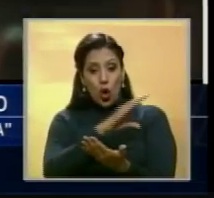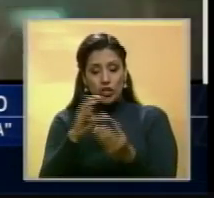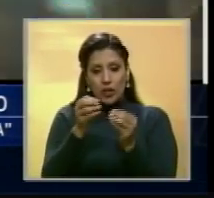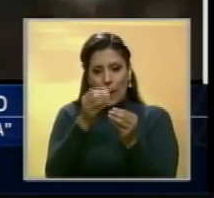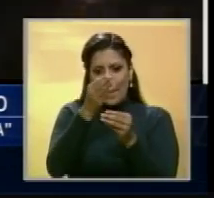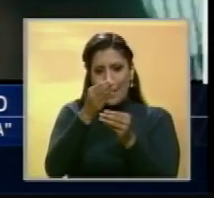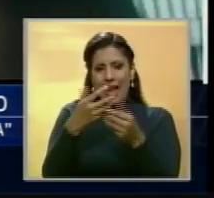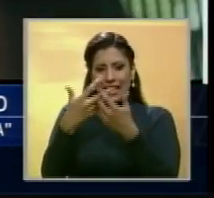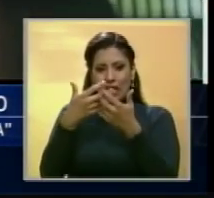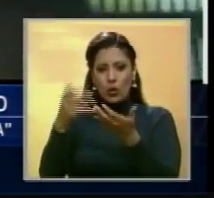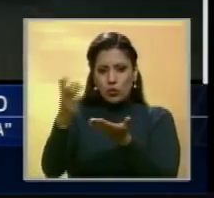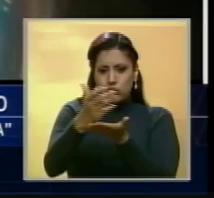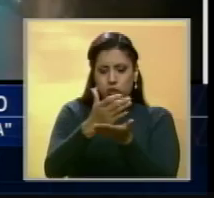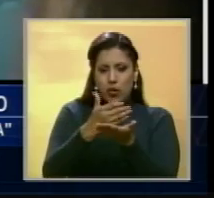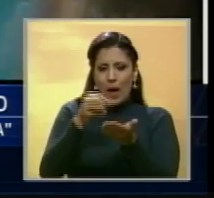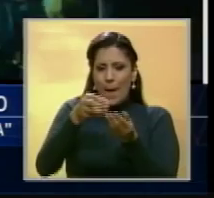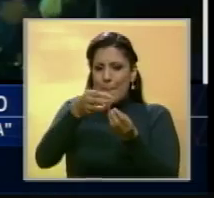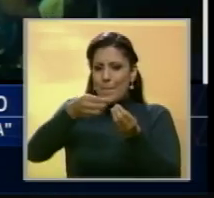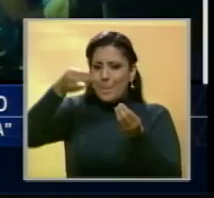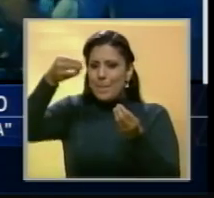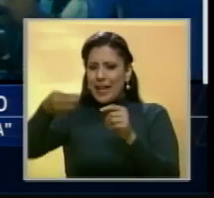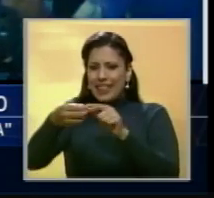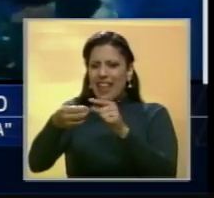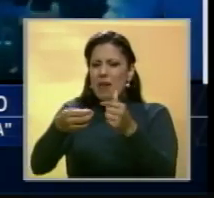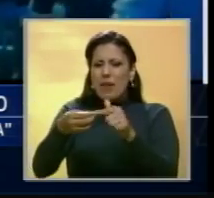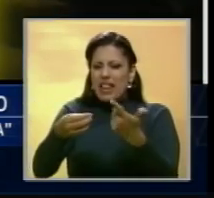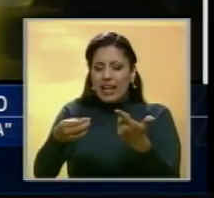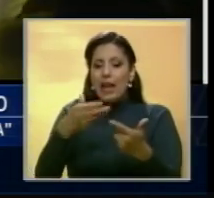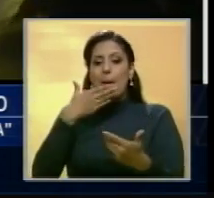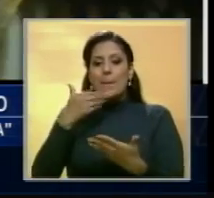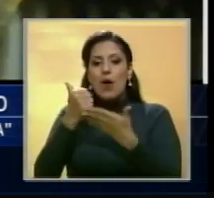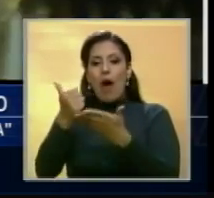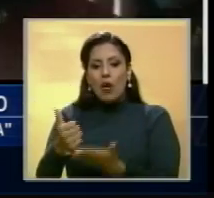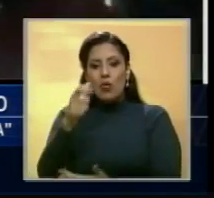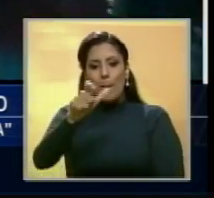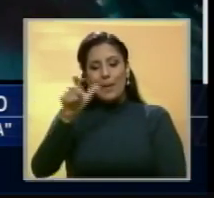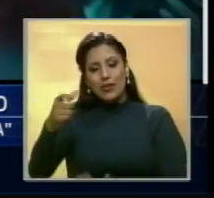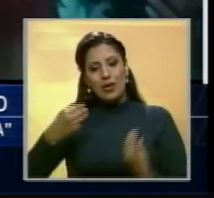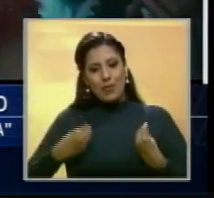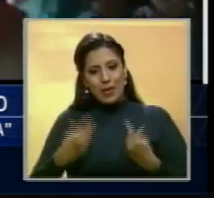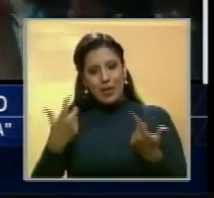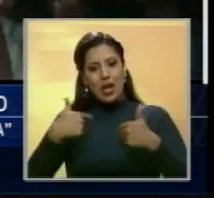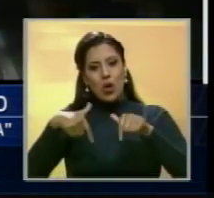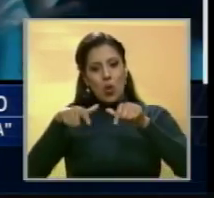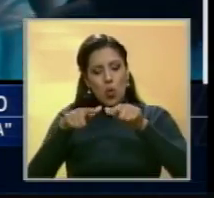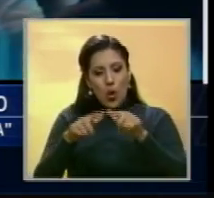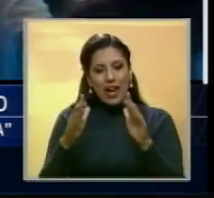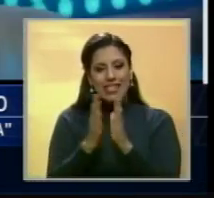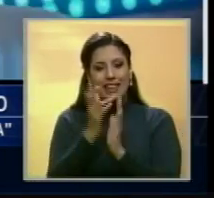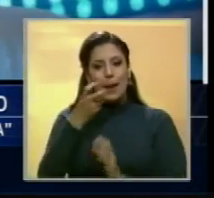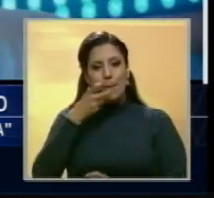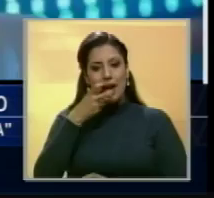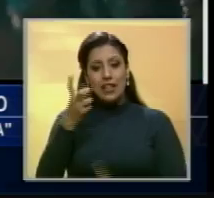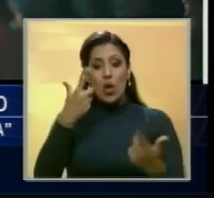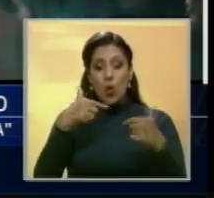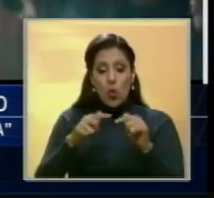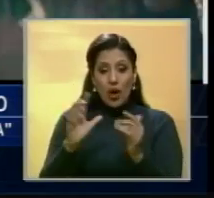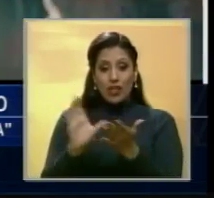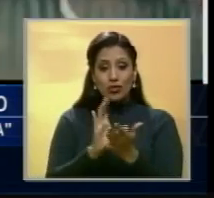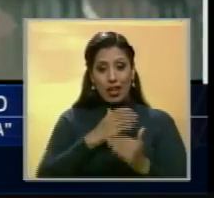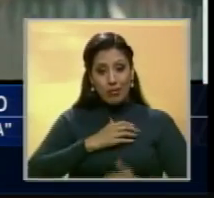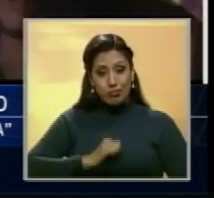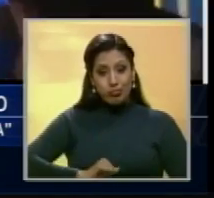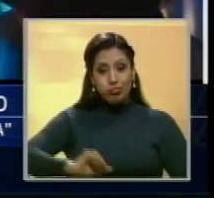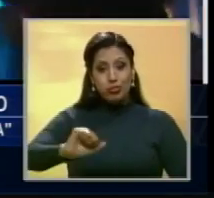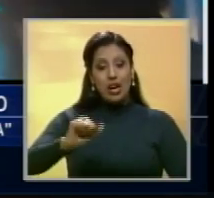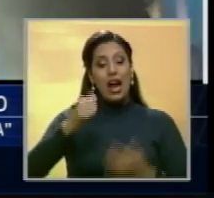en Estados Unidos a una campaña que promueve el mejoramiento de la calidad de vida de los habitantes de la caribeña Santa Marta, su ciudad natal.